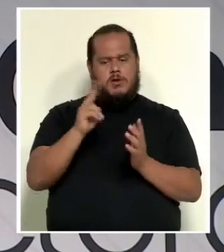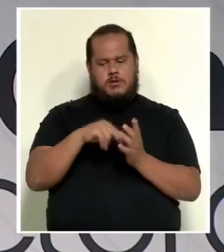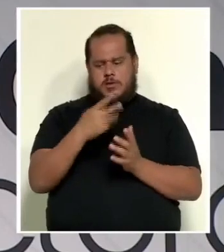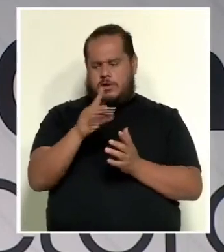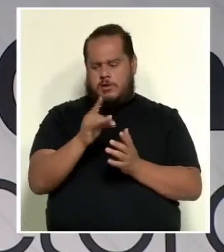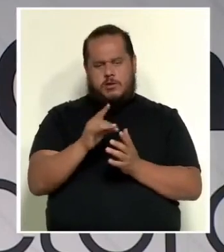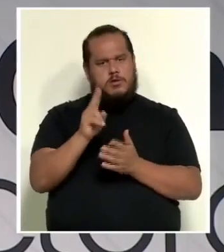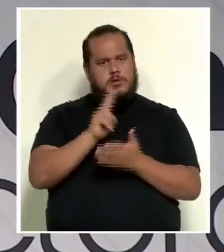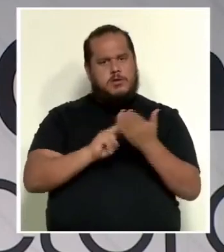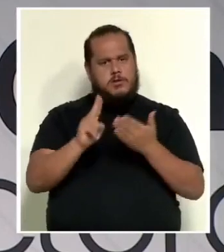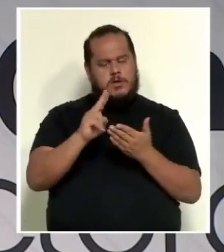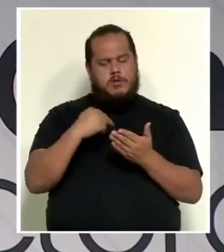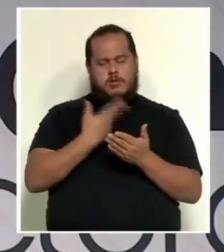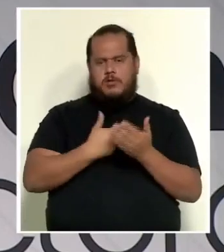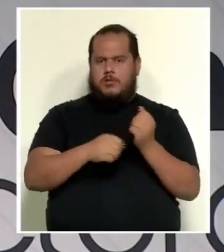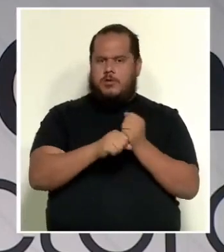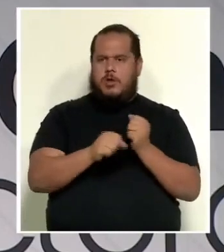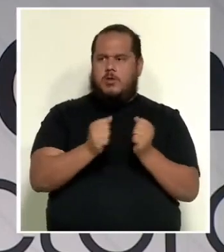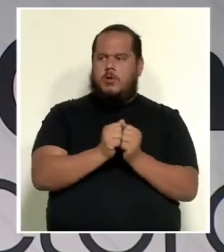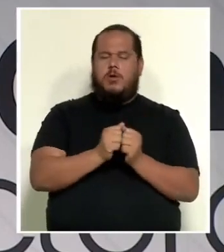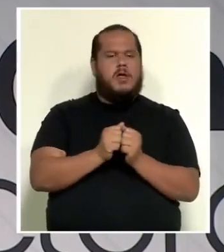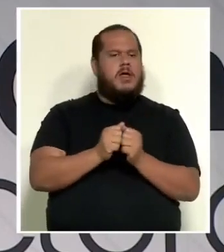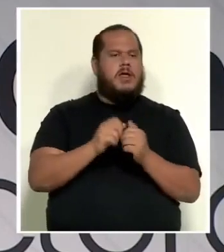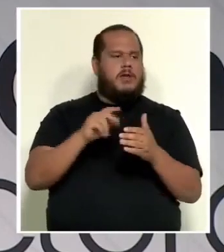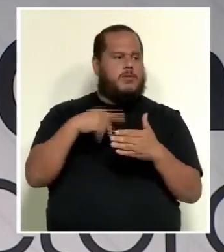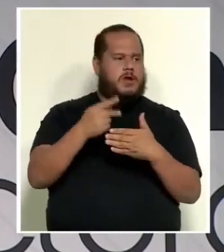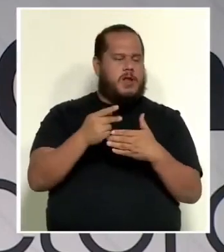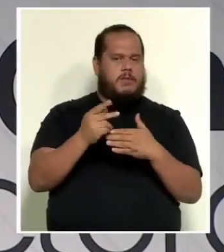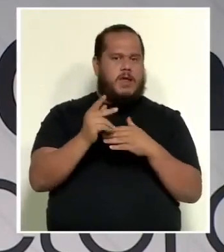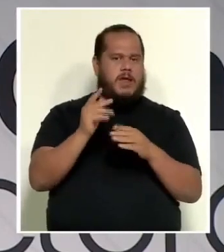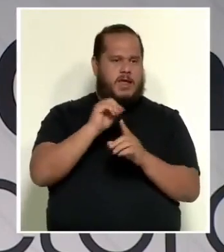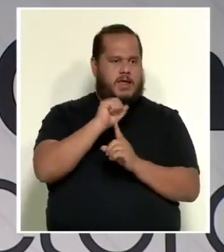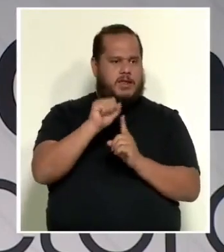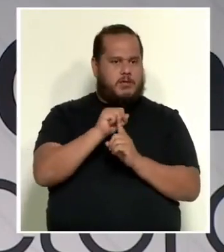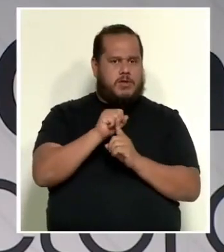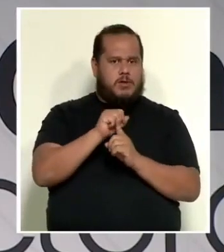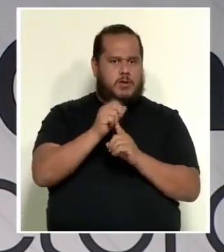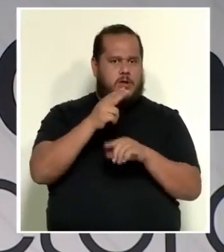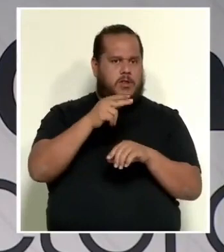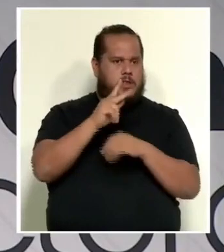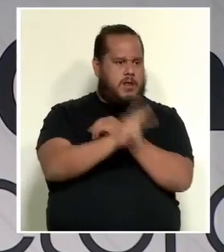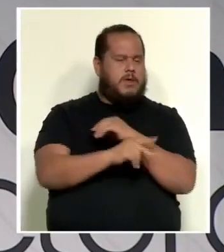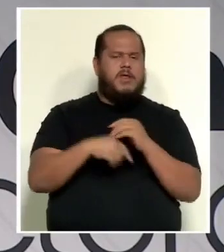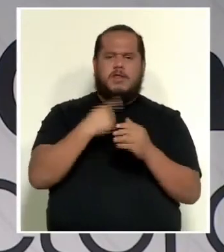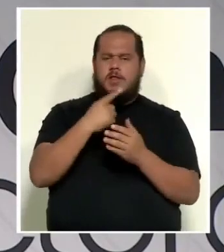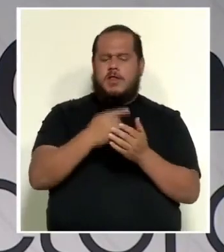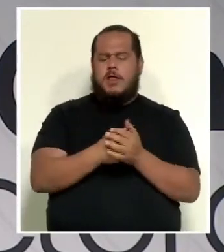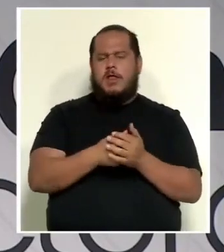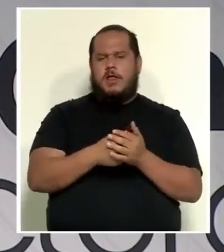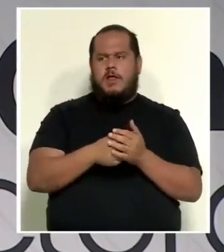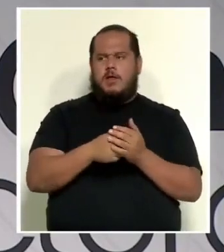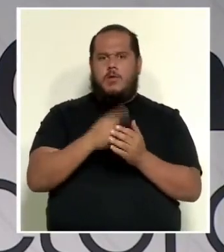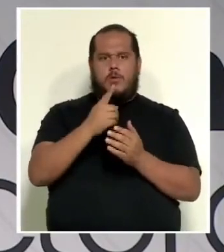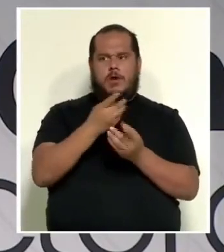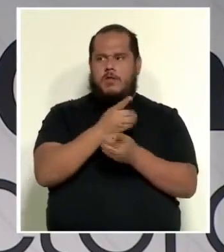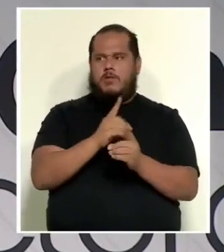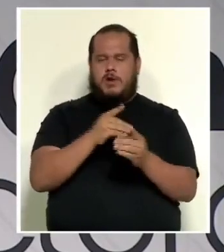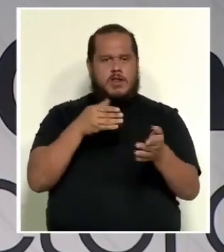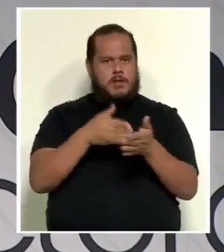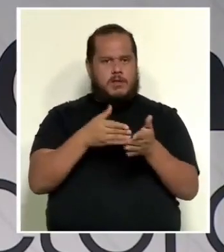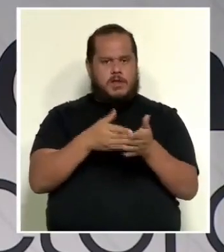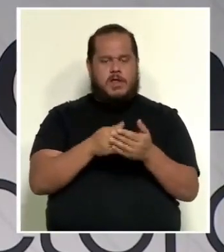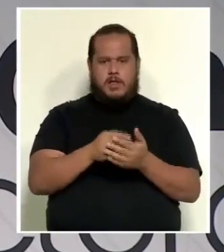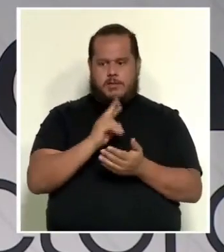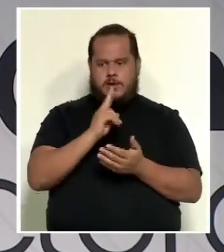en el 2018 en la universidad publicamos, y junto con el programa Estado de la Nación, un libro que titulamos Elecciones en Costa Rica 2018, una democracia amenazada. Así